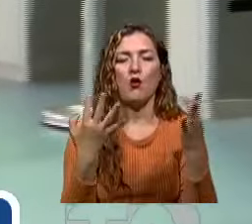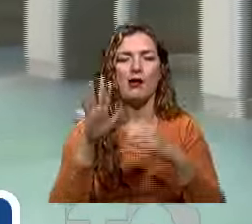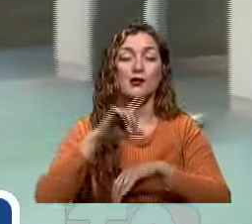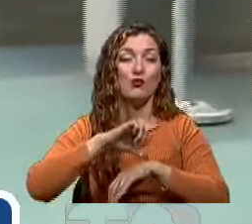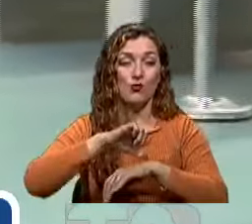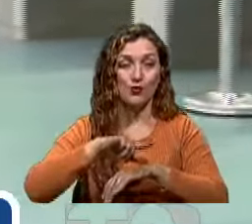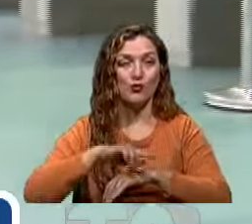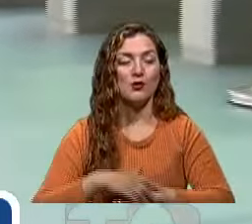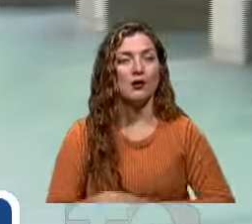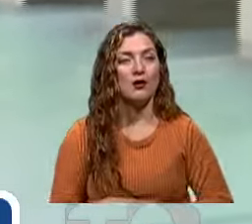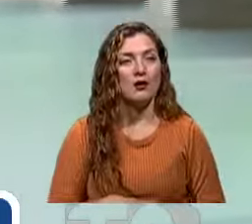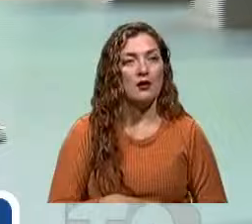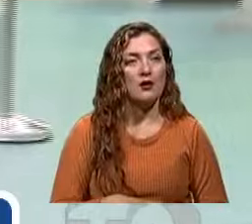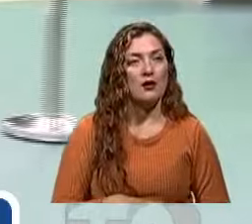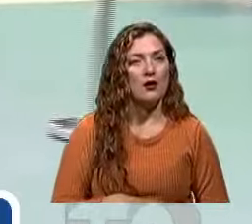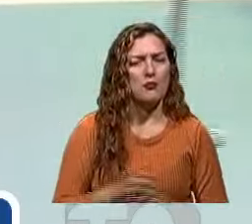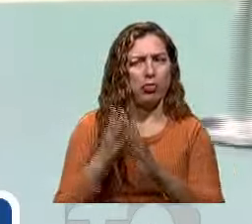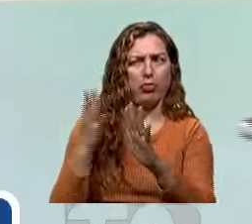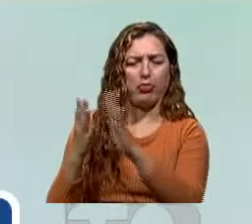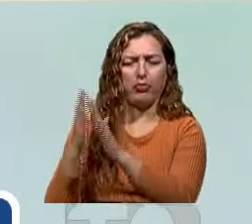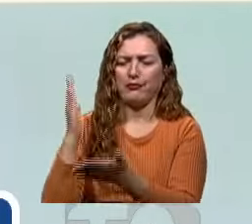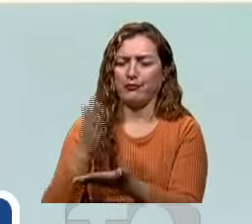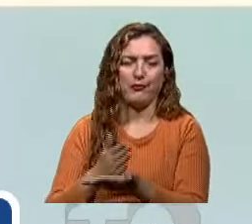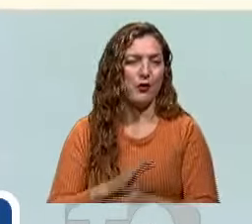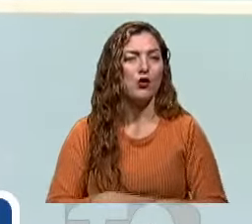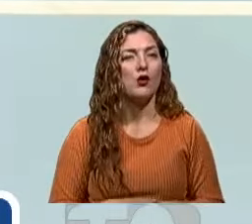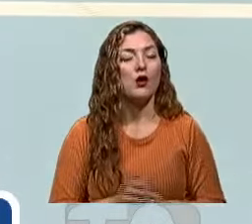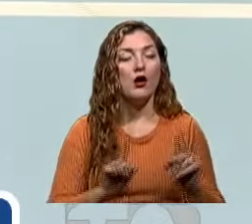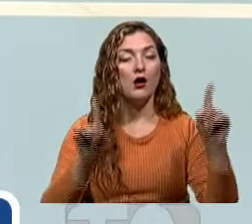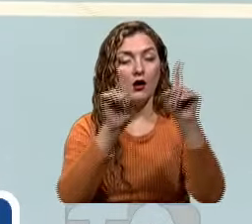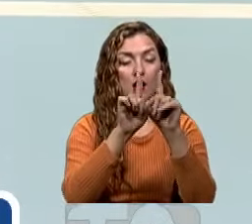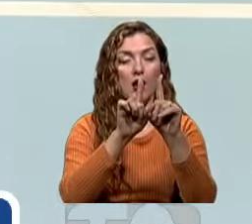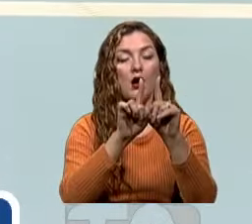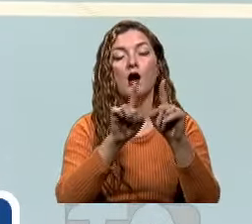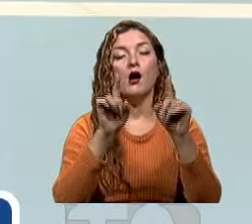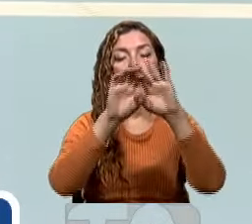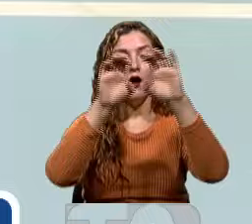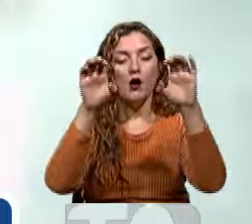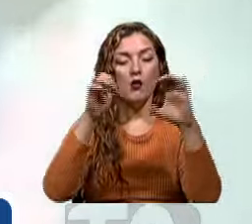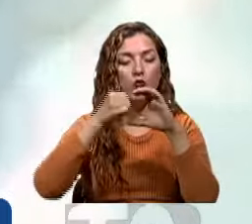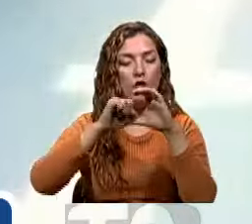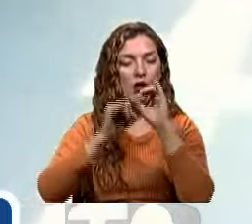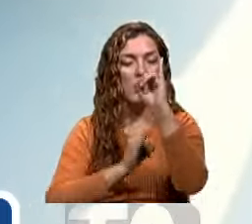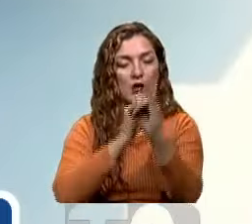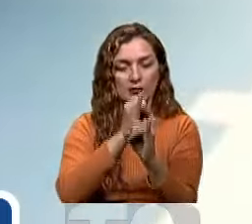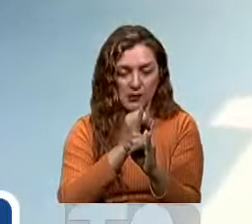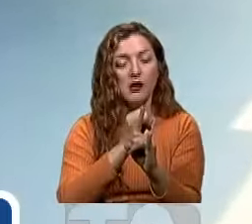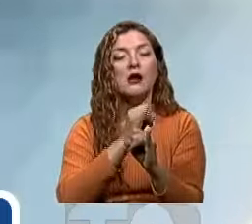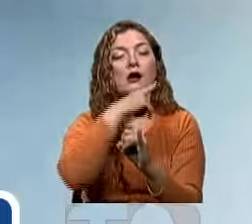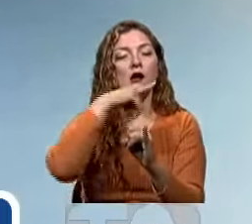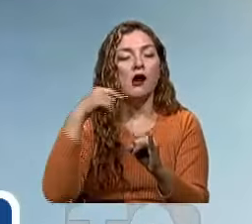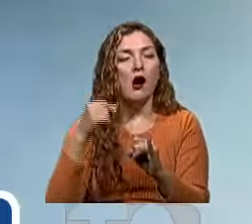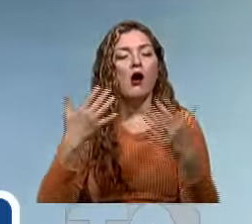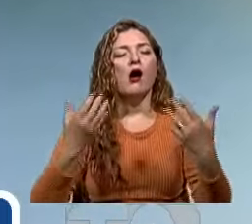5 minutitos y se evitan estas largas filas. Según datos del operador internacional, de la empresa Metro. Además, en feriados